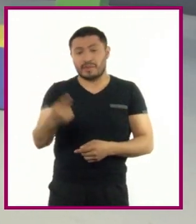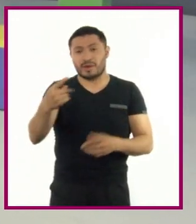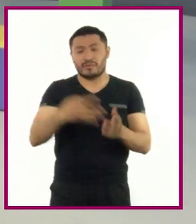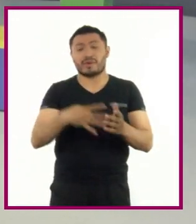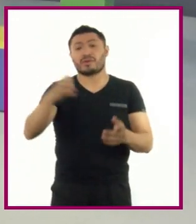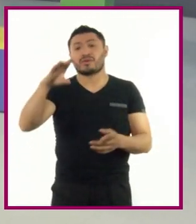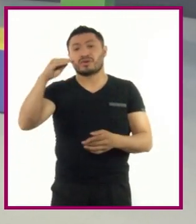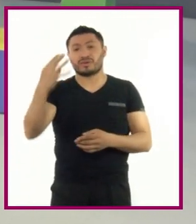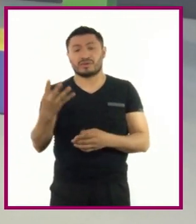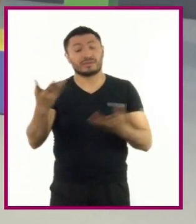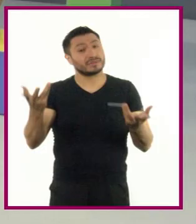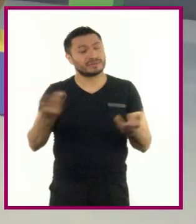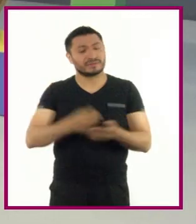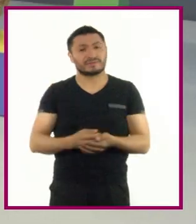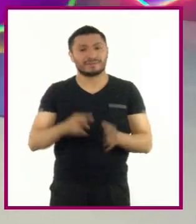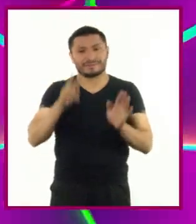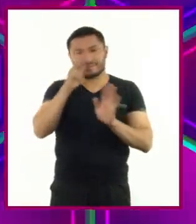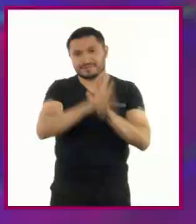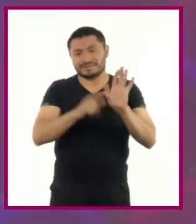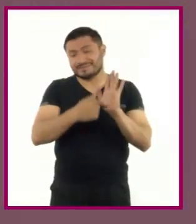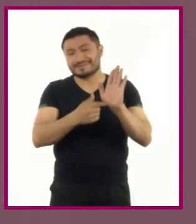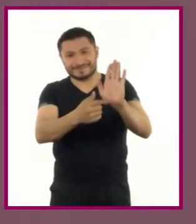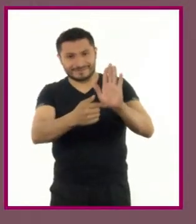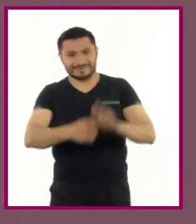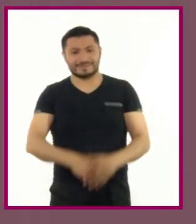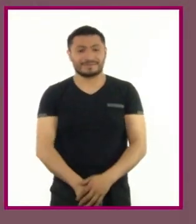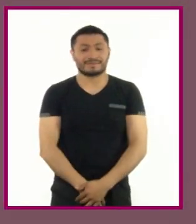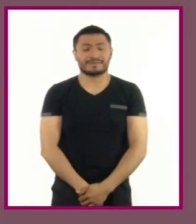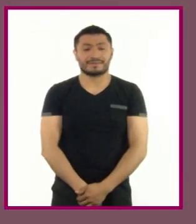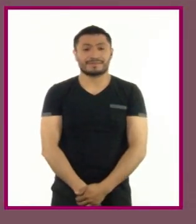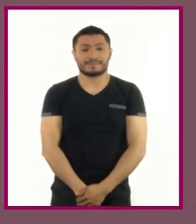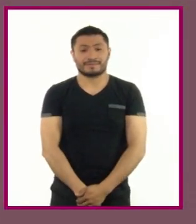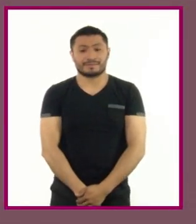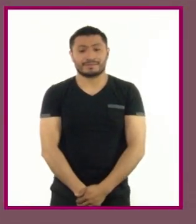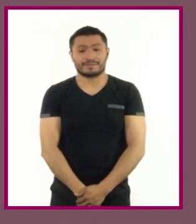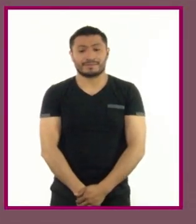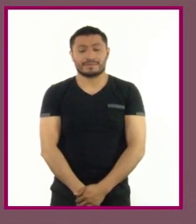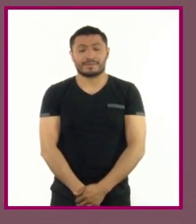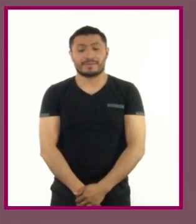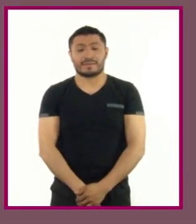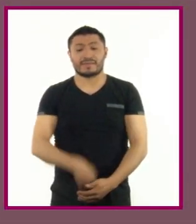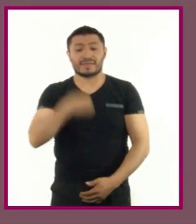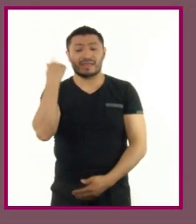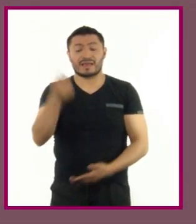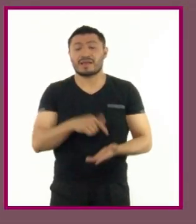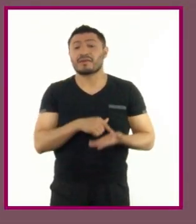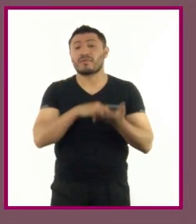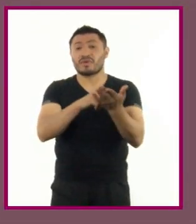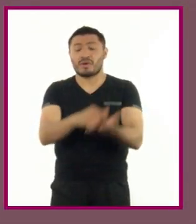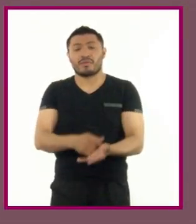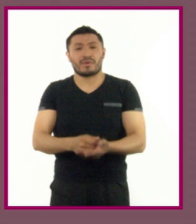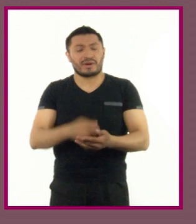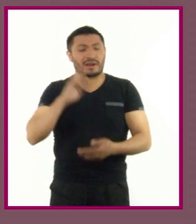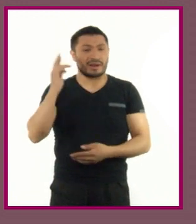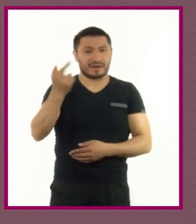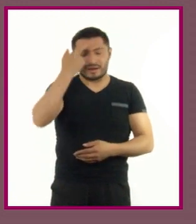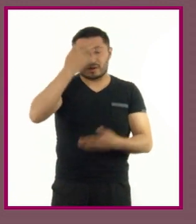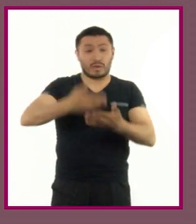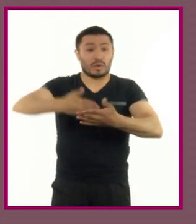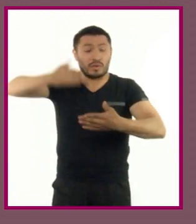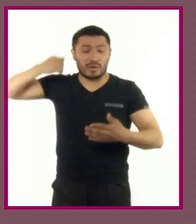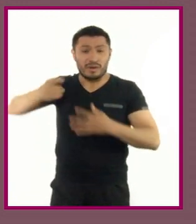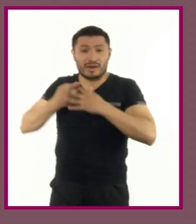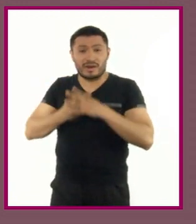comenzar, les invito a revisar un video. Bueno, aquí quiero proponerles que vayamos al origen, que